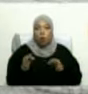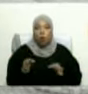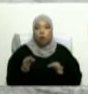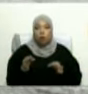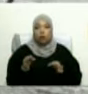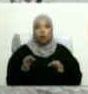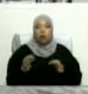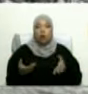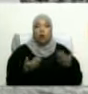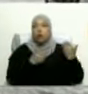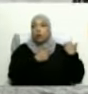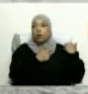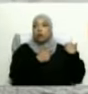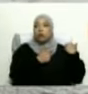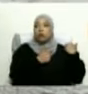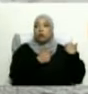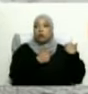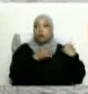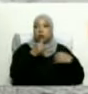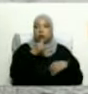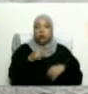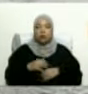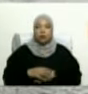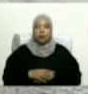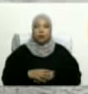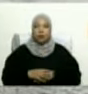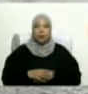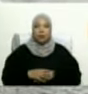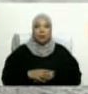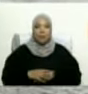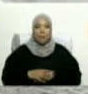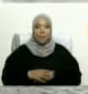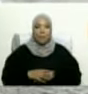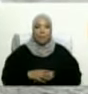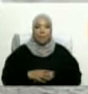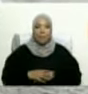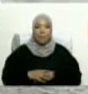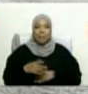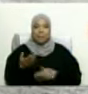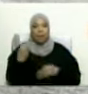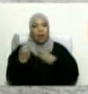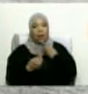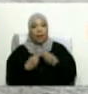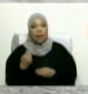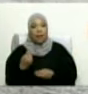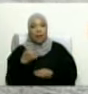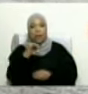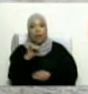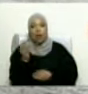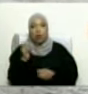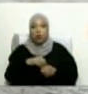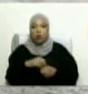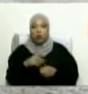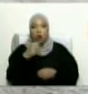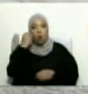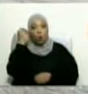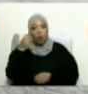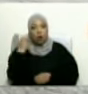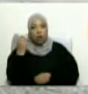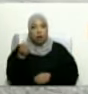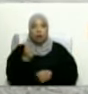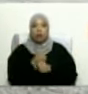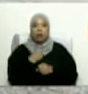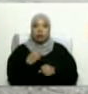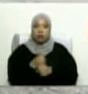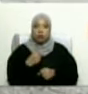los representantes de los movimientos estudiantiles, las universidades del sector ciencia y tecnología, han realizado esta adhesión. Vamos a conversar con el profesor